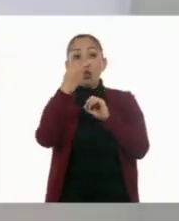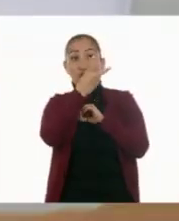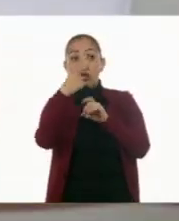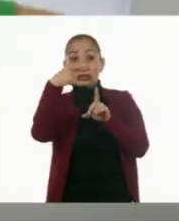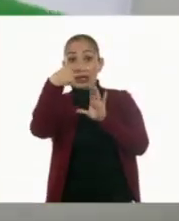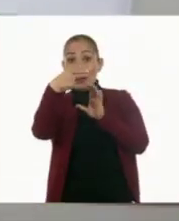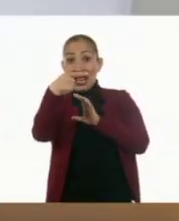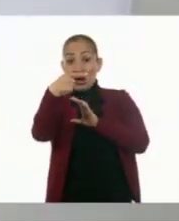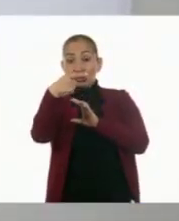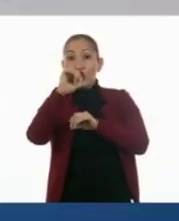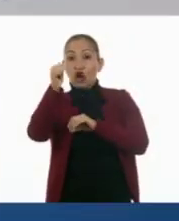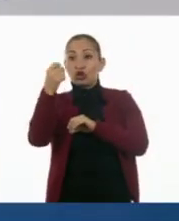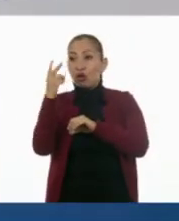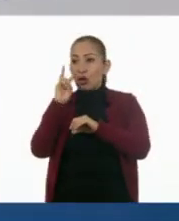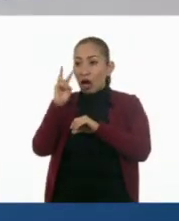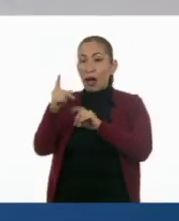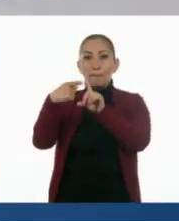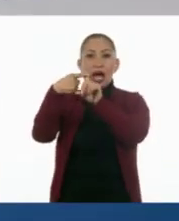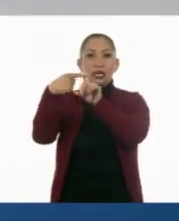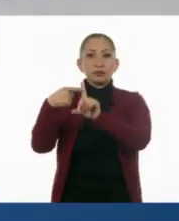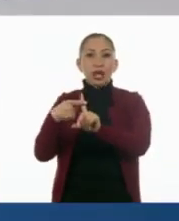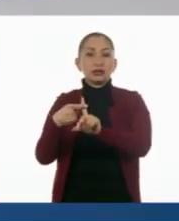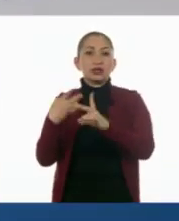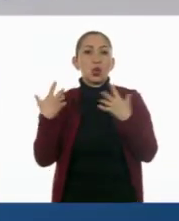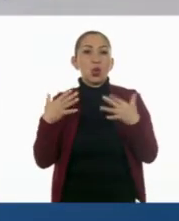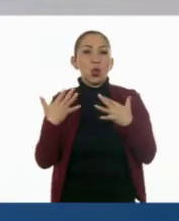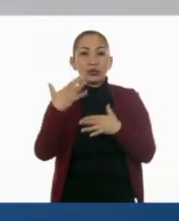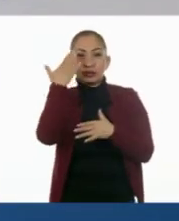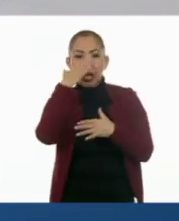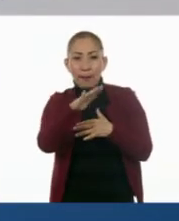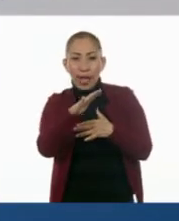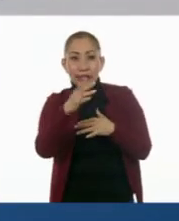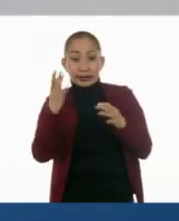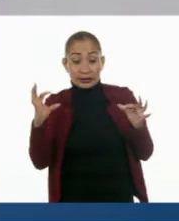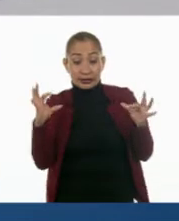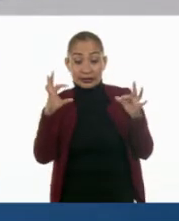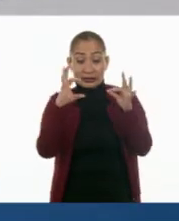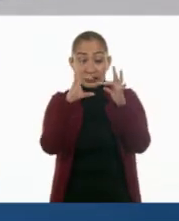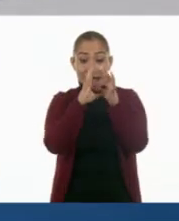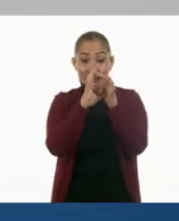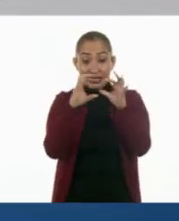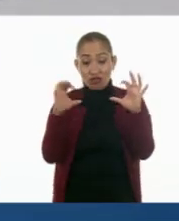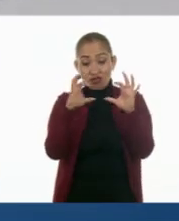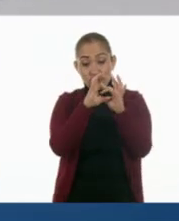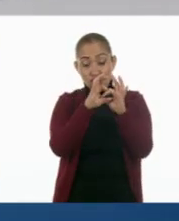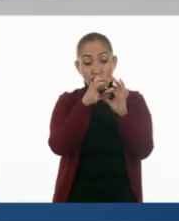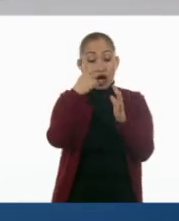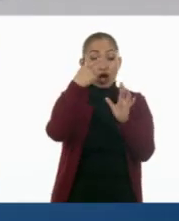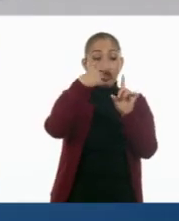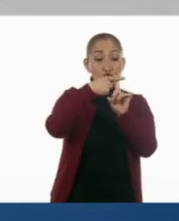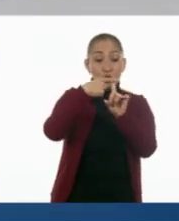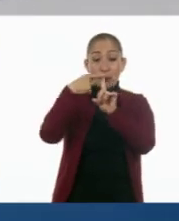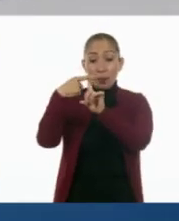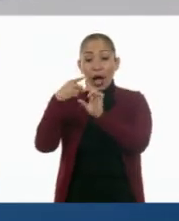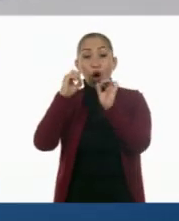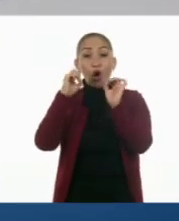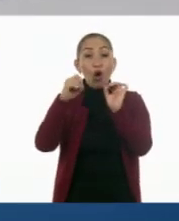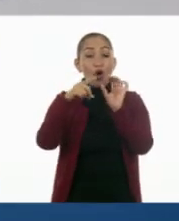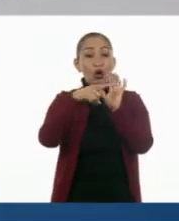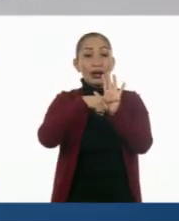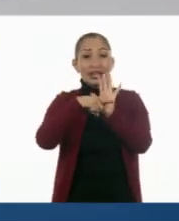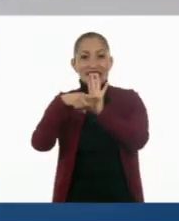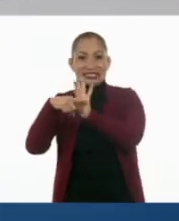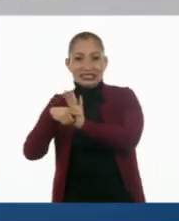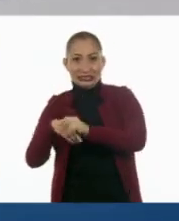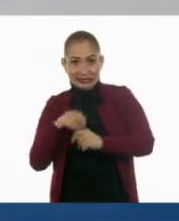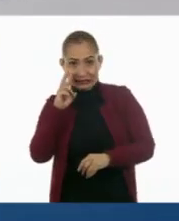ellas, y dos tienen el signo de más. Entonces ya sabemos que dentro de este rompecabezas va a haber dos sumas y dos restas. Muy